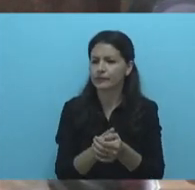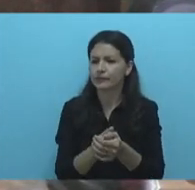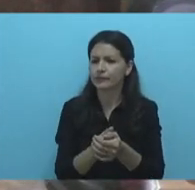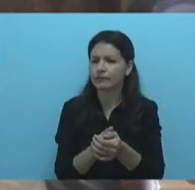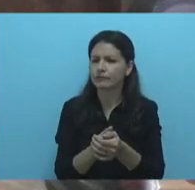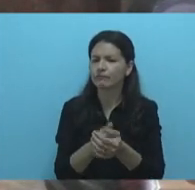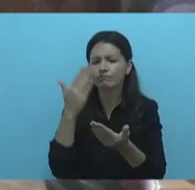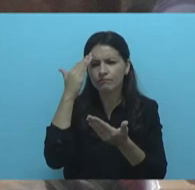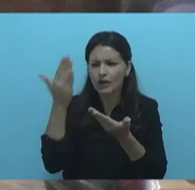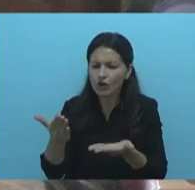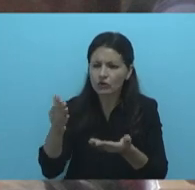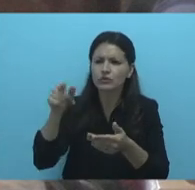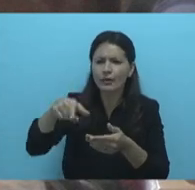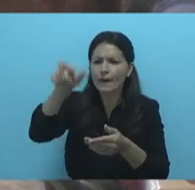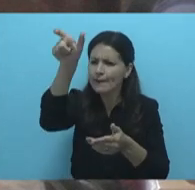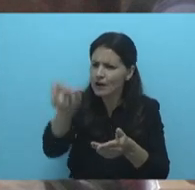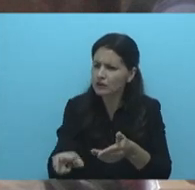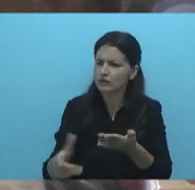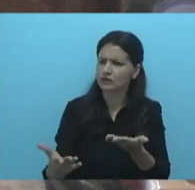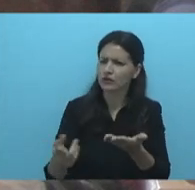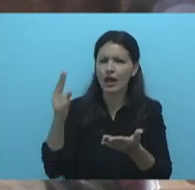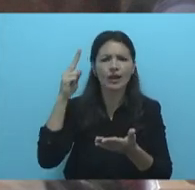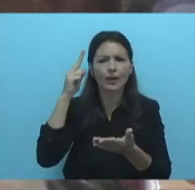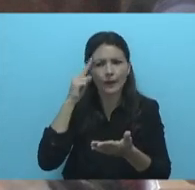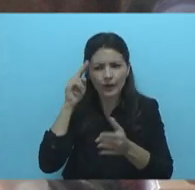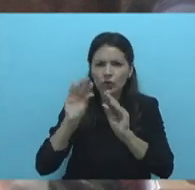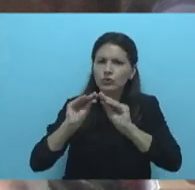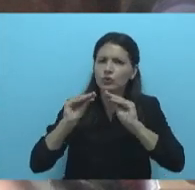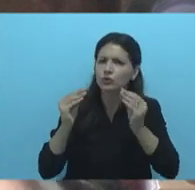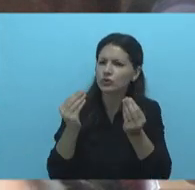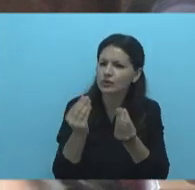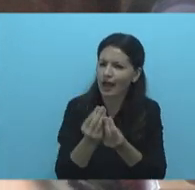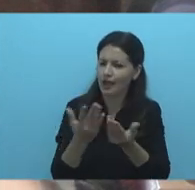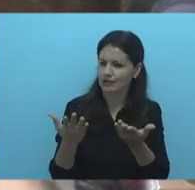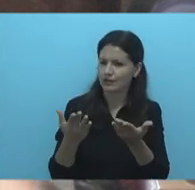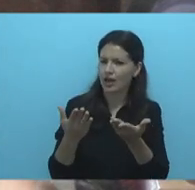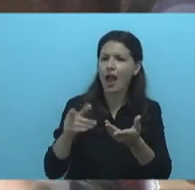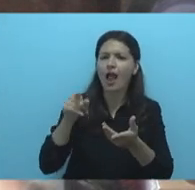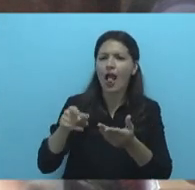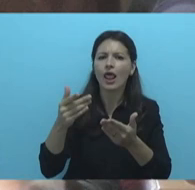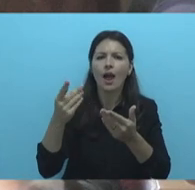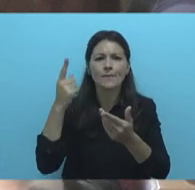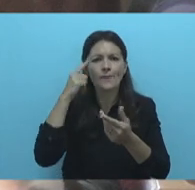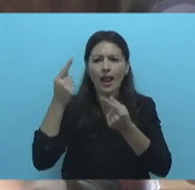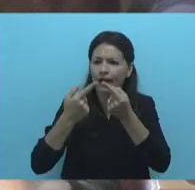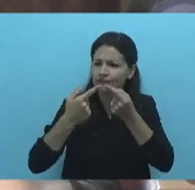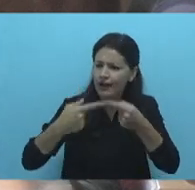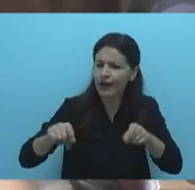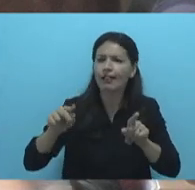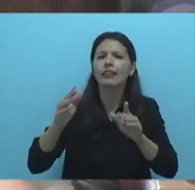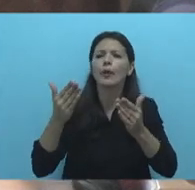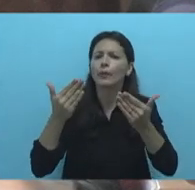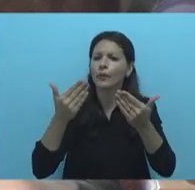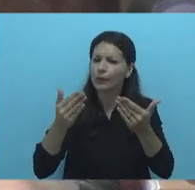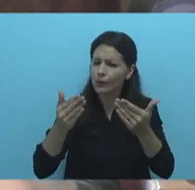el reconocimiento pleno de la divergencia. A partir de las diferencias y